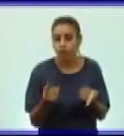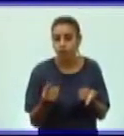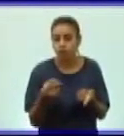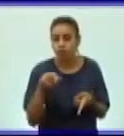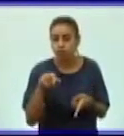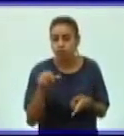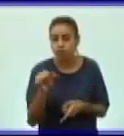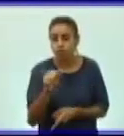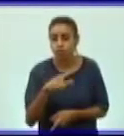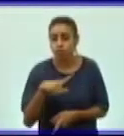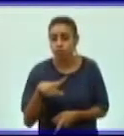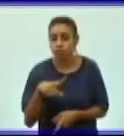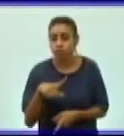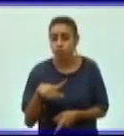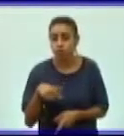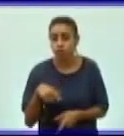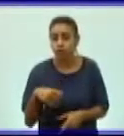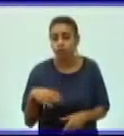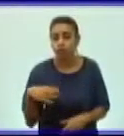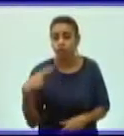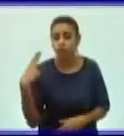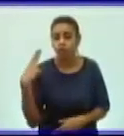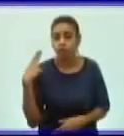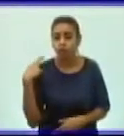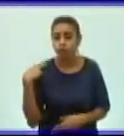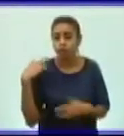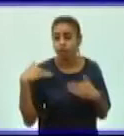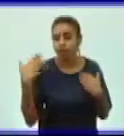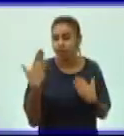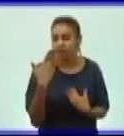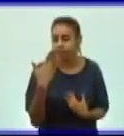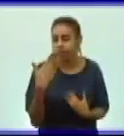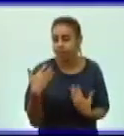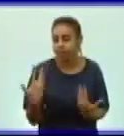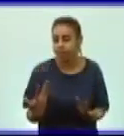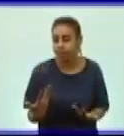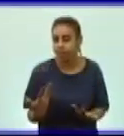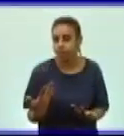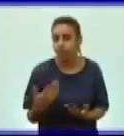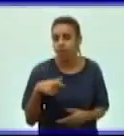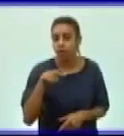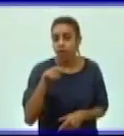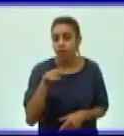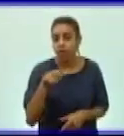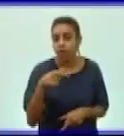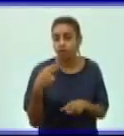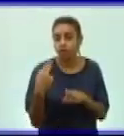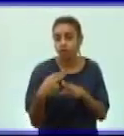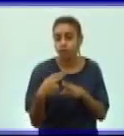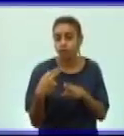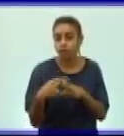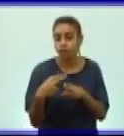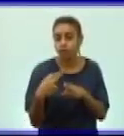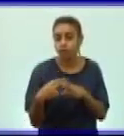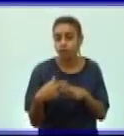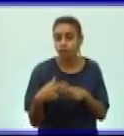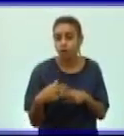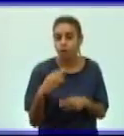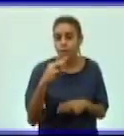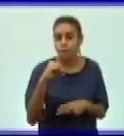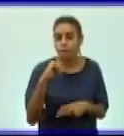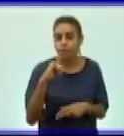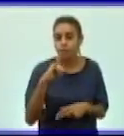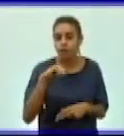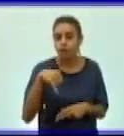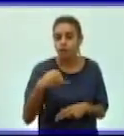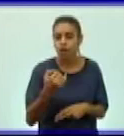social asume entonces la dirección del Partido Comunista Soviético en 1985 Mijaíl